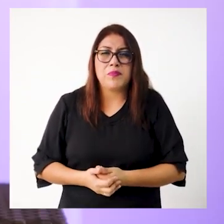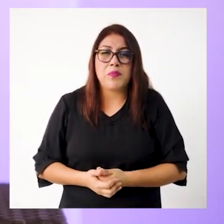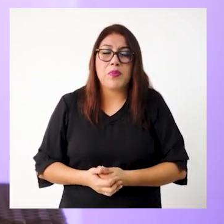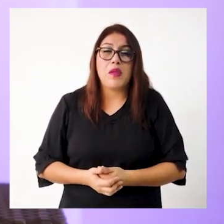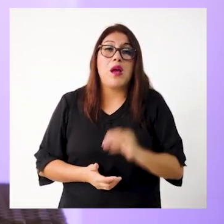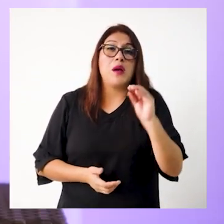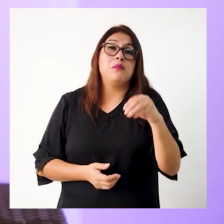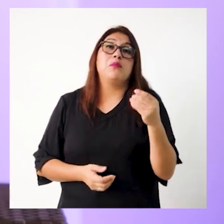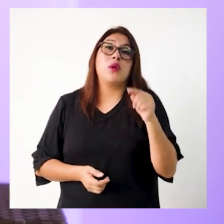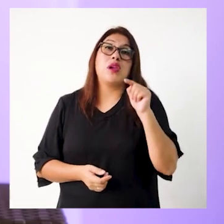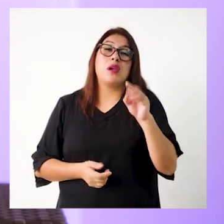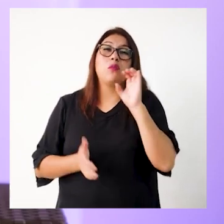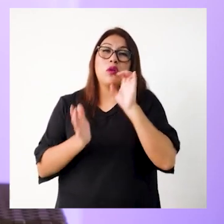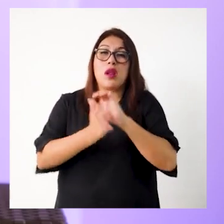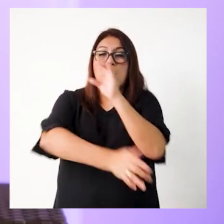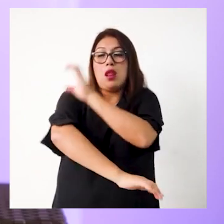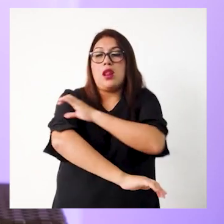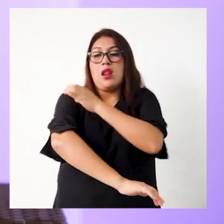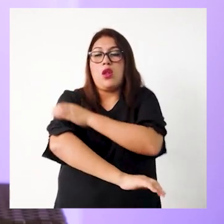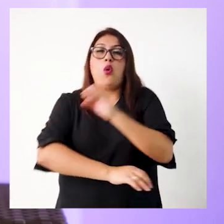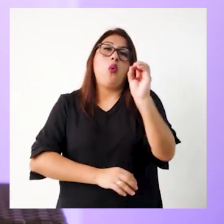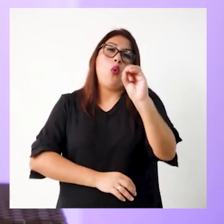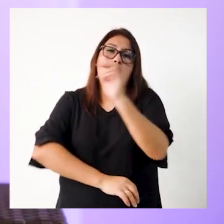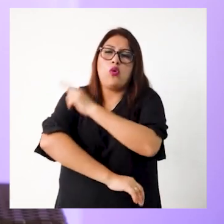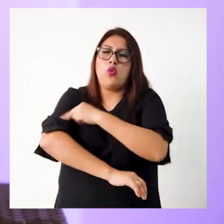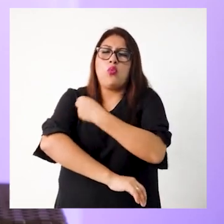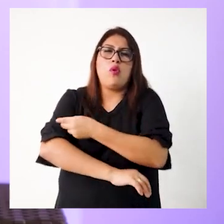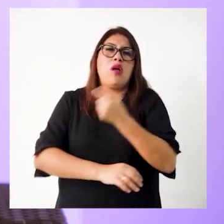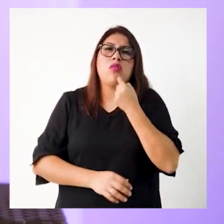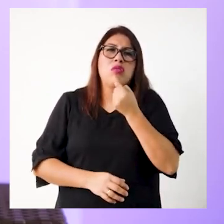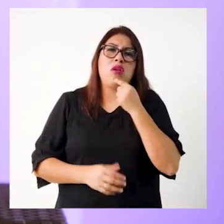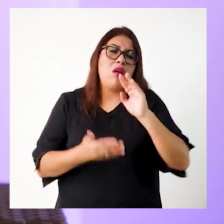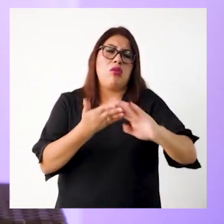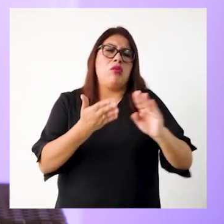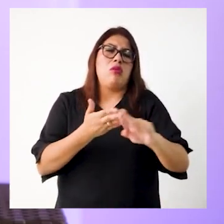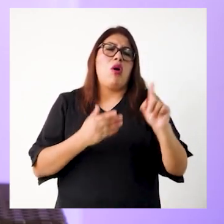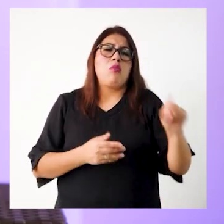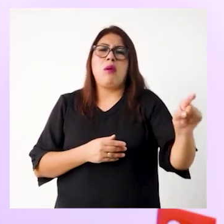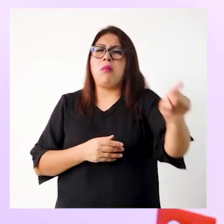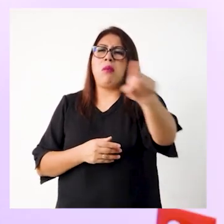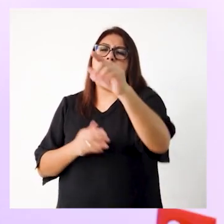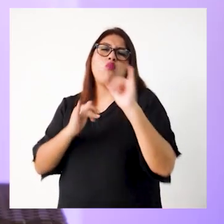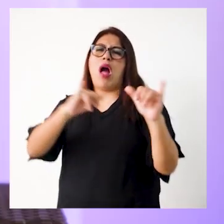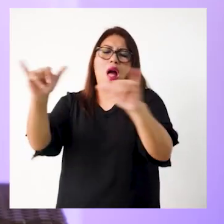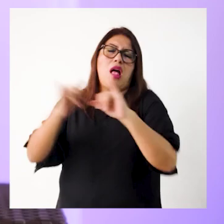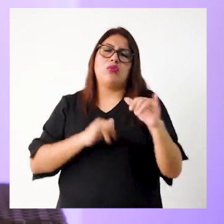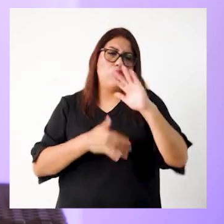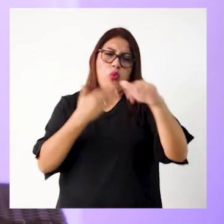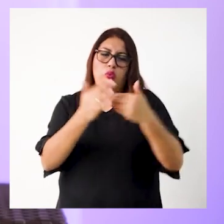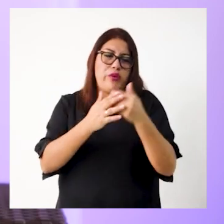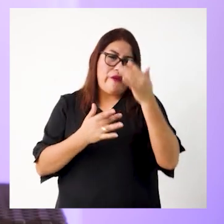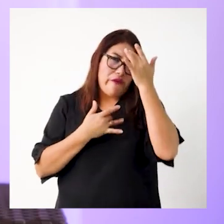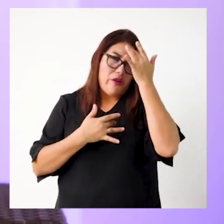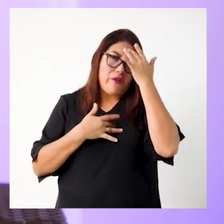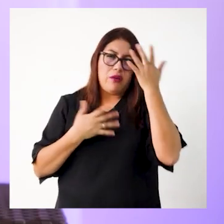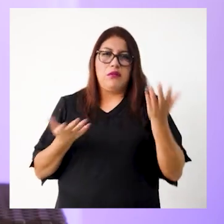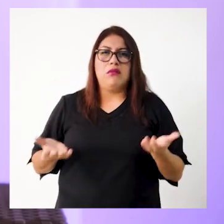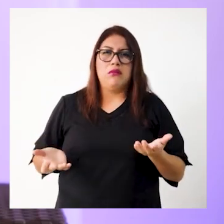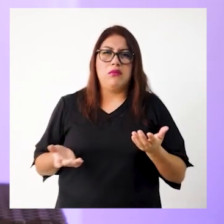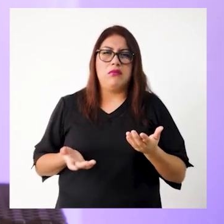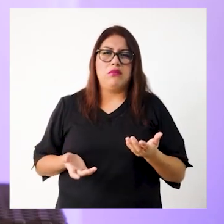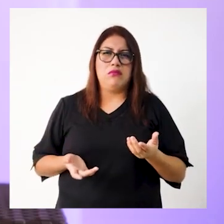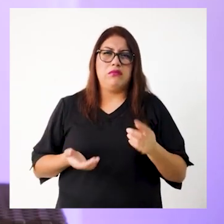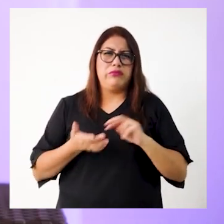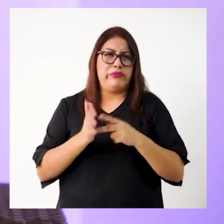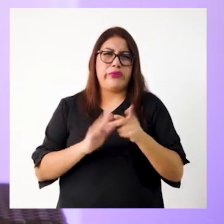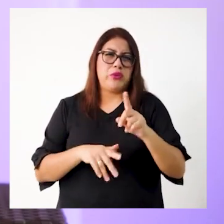colación. Porque te dicen en el policlínico o en el hospital, no señor, aquí todos son enfermos. Claro. Aquí, o sea que dentro del